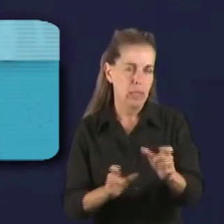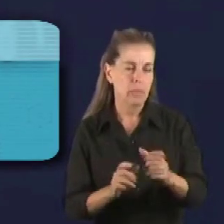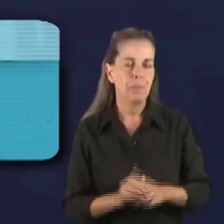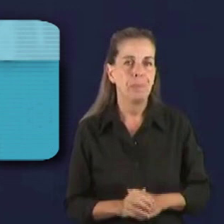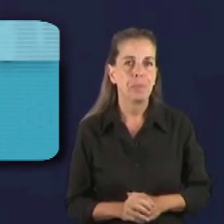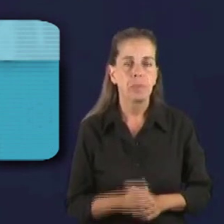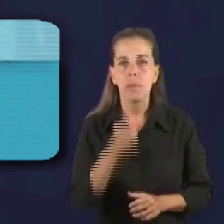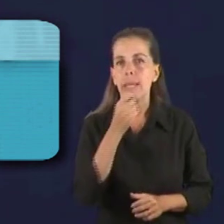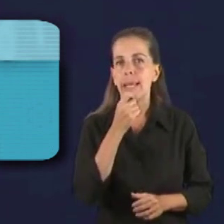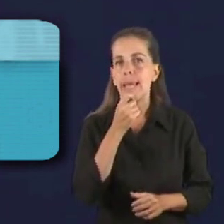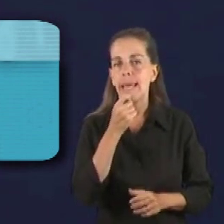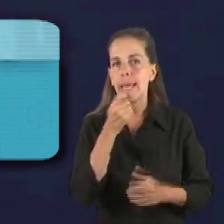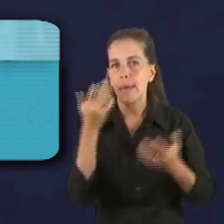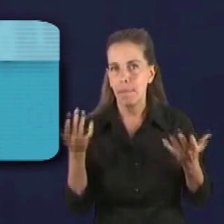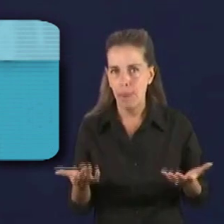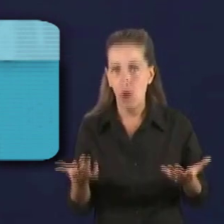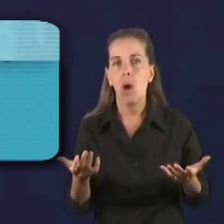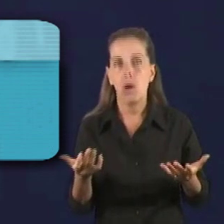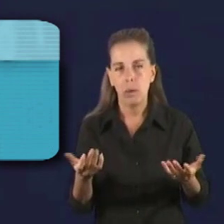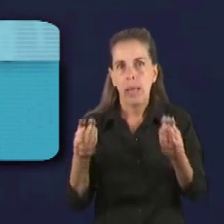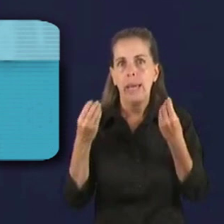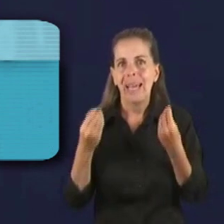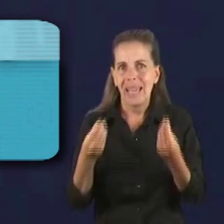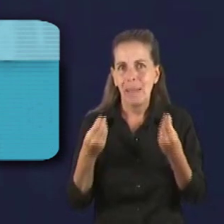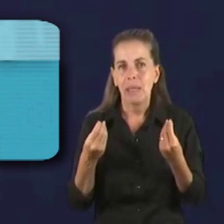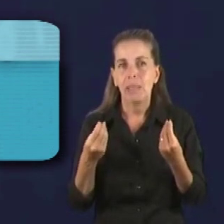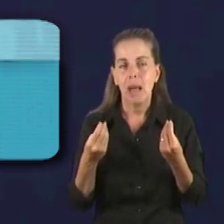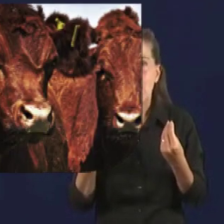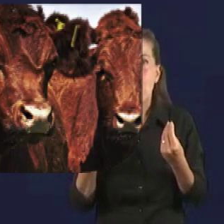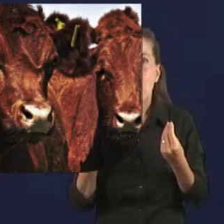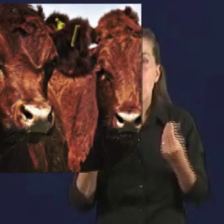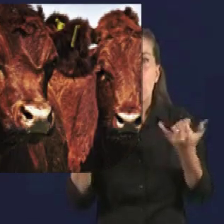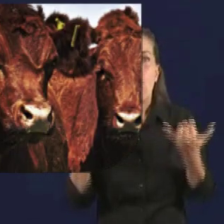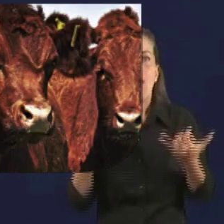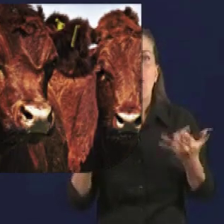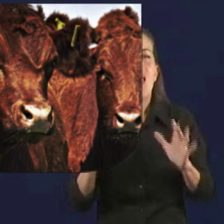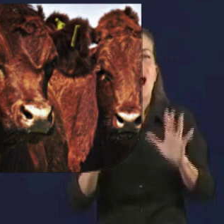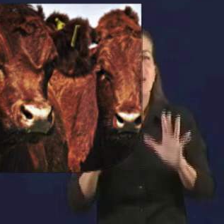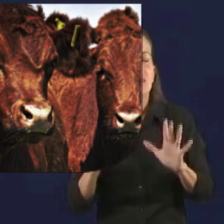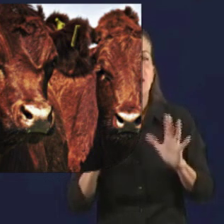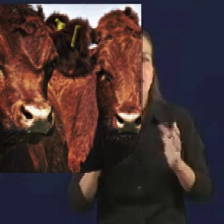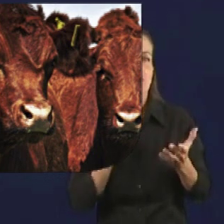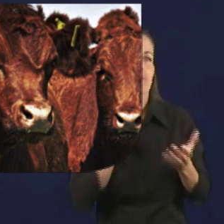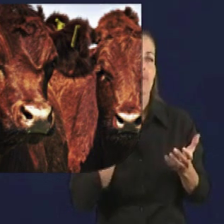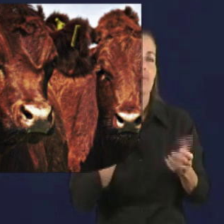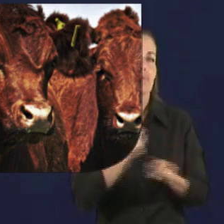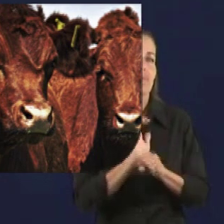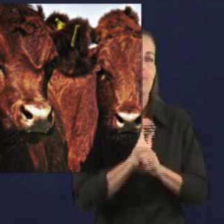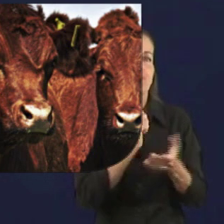Un ejemplo de lo que efectivamente generan, el daño que generan los sistemas distorsivos de subsidios, se